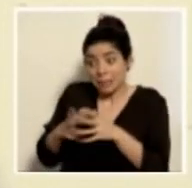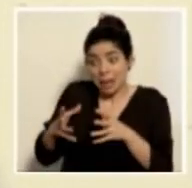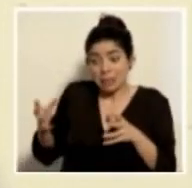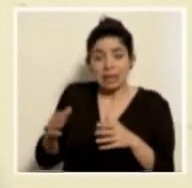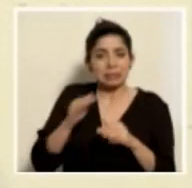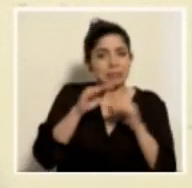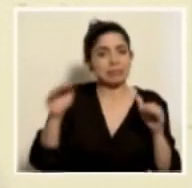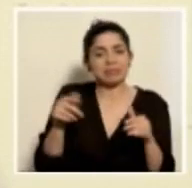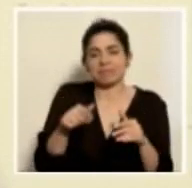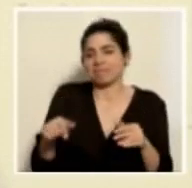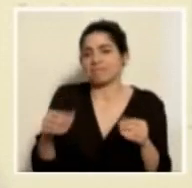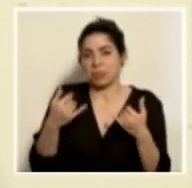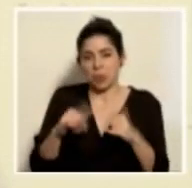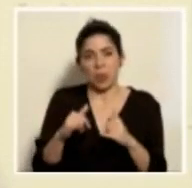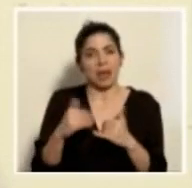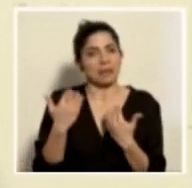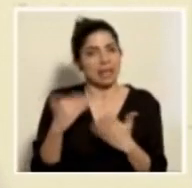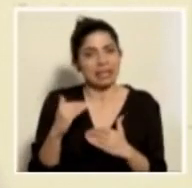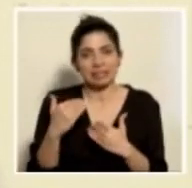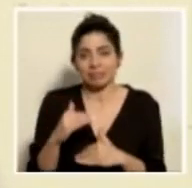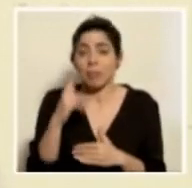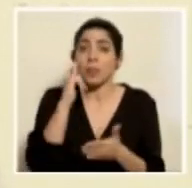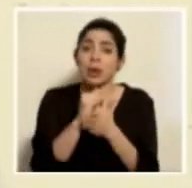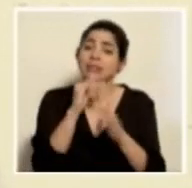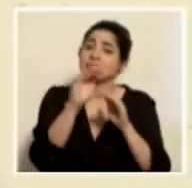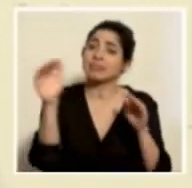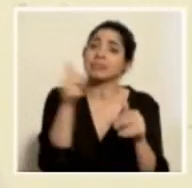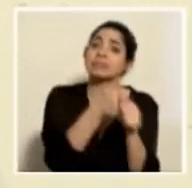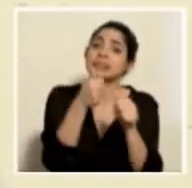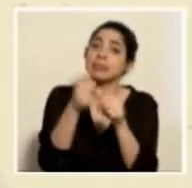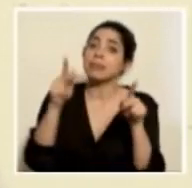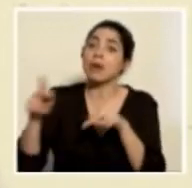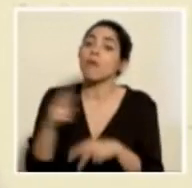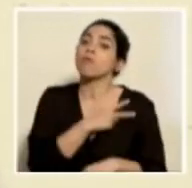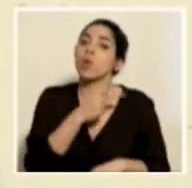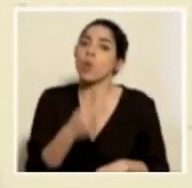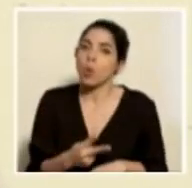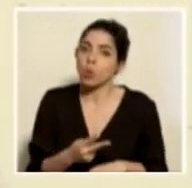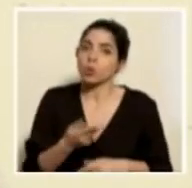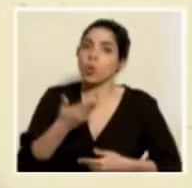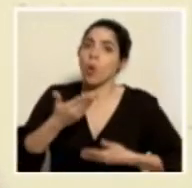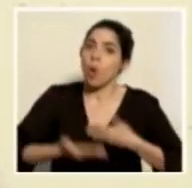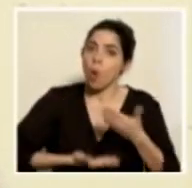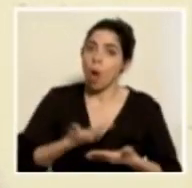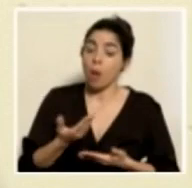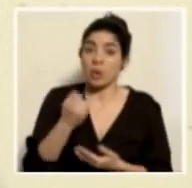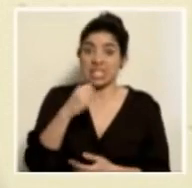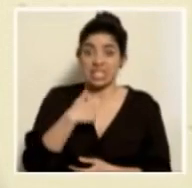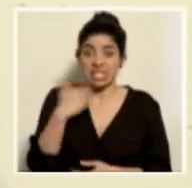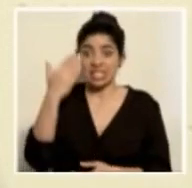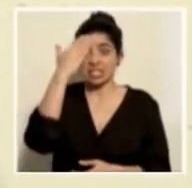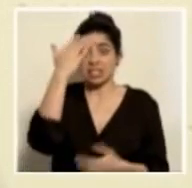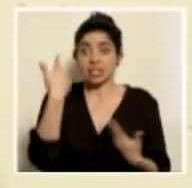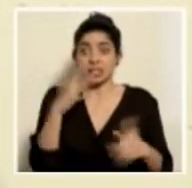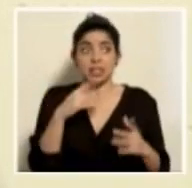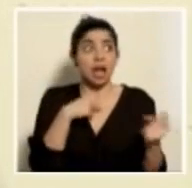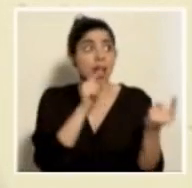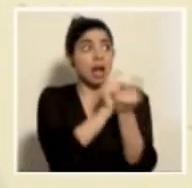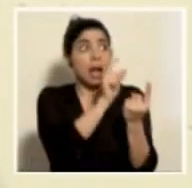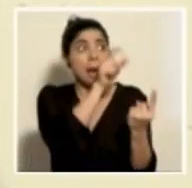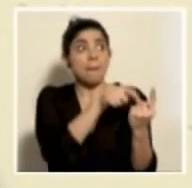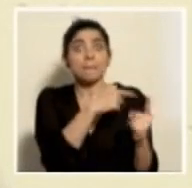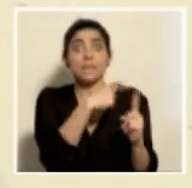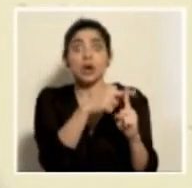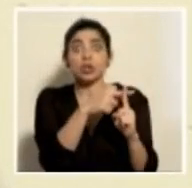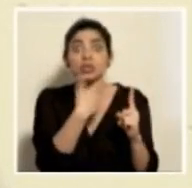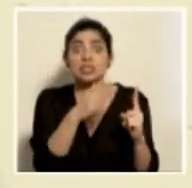ese seguimiento oportuno de todo, y por eso es que yo también llamo a la voluntad, a la colaboración de las personas que cuando saben que han estado en contacto con un caso ya